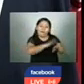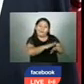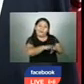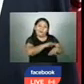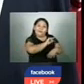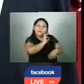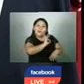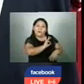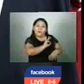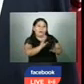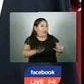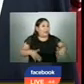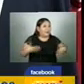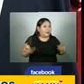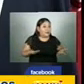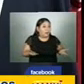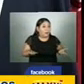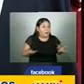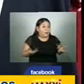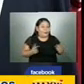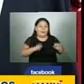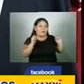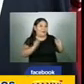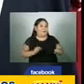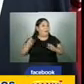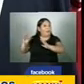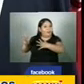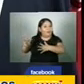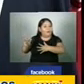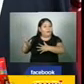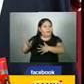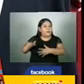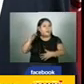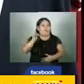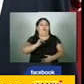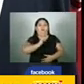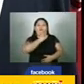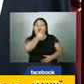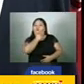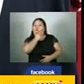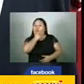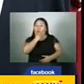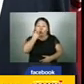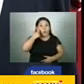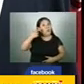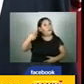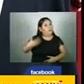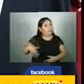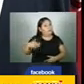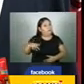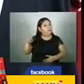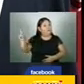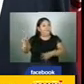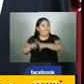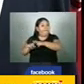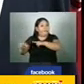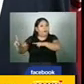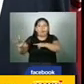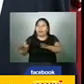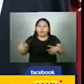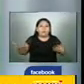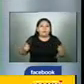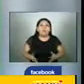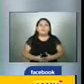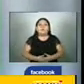pues no, hay que ver qué hacemos, porque no se puede quedar así. O sea, esto es algo muy complicado, muy delicado, porque no da ninguna